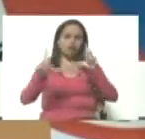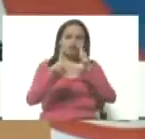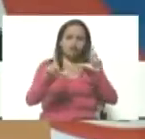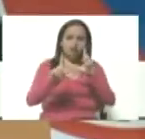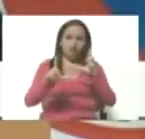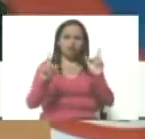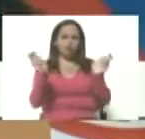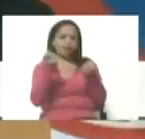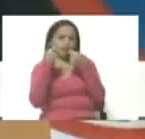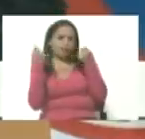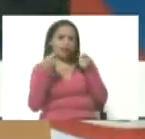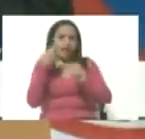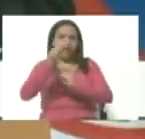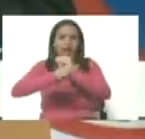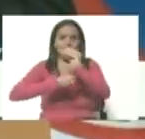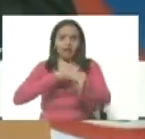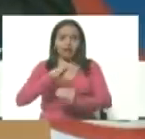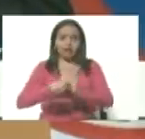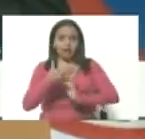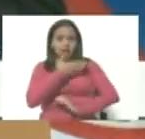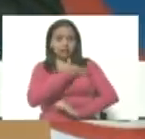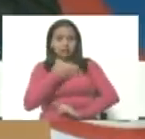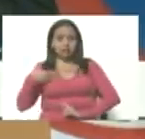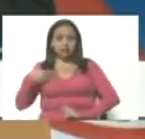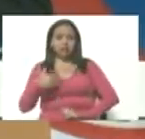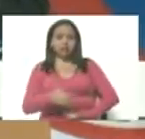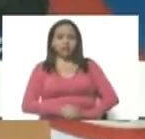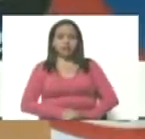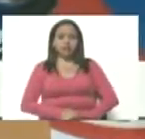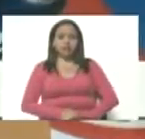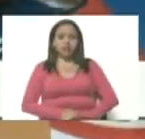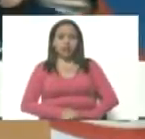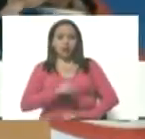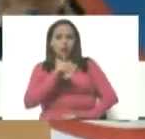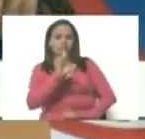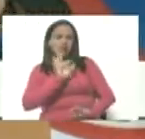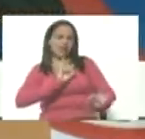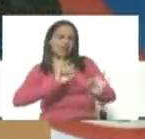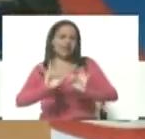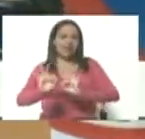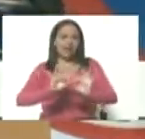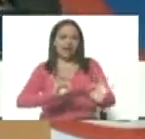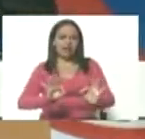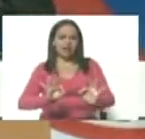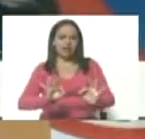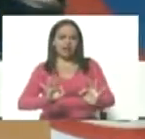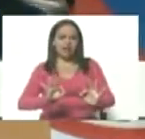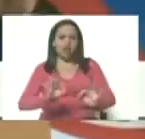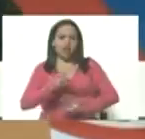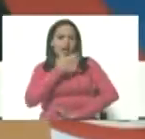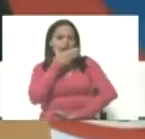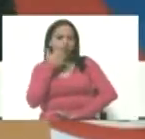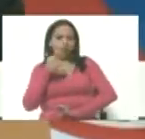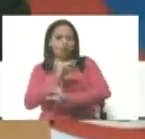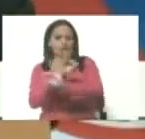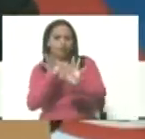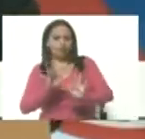y quieren hacer una escenografía al mejor estilo de Hollywood